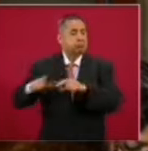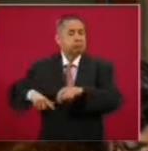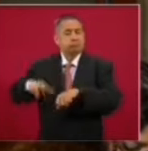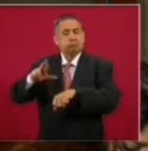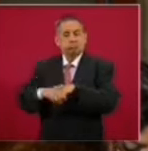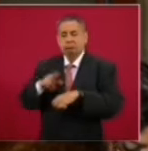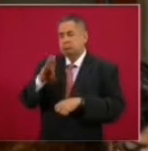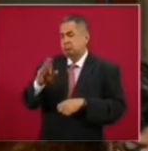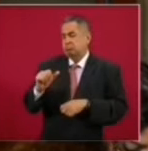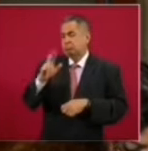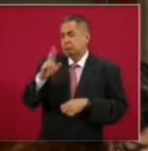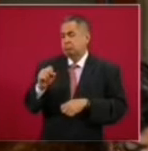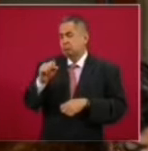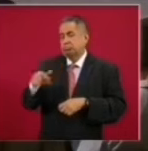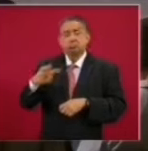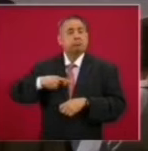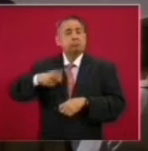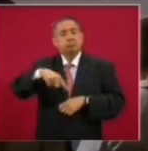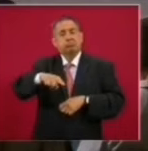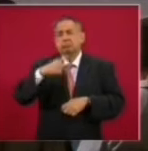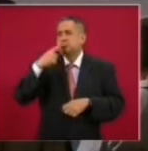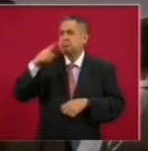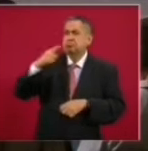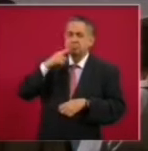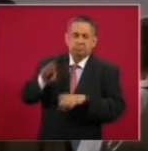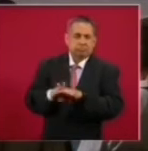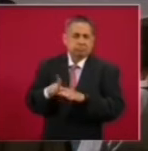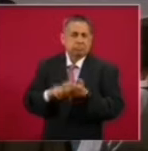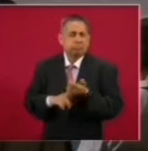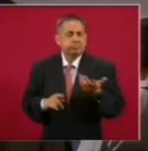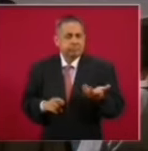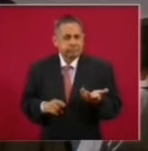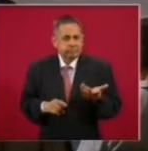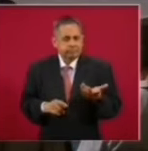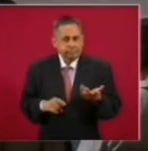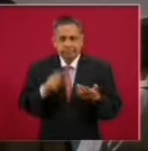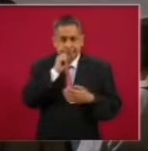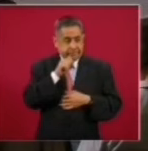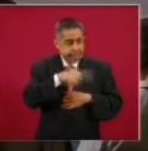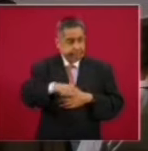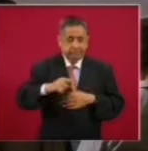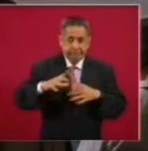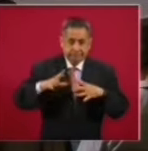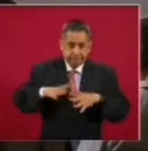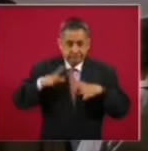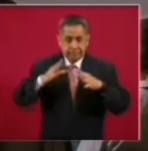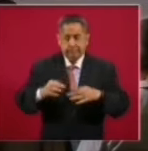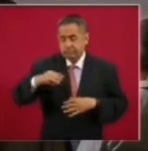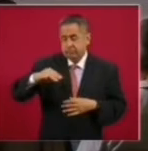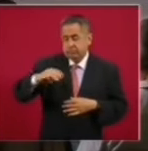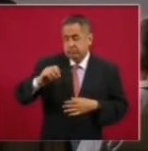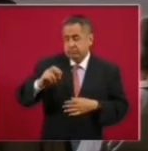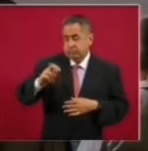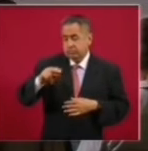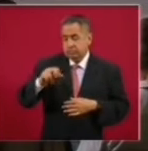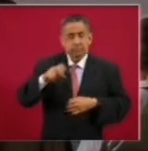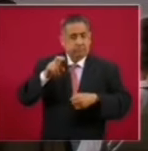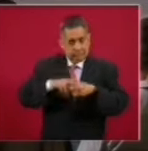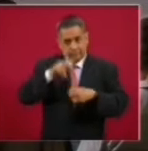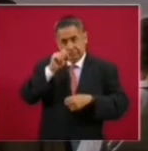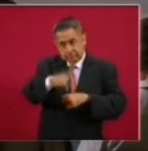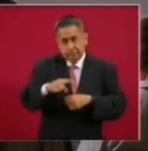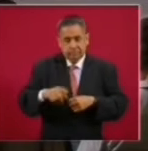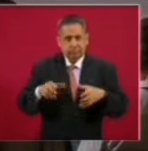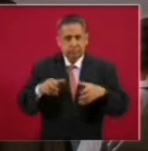Barbosa. Hay quejas de los pobladores de este municipio, incluso también de quienes son fundadores de Morena allá en ese